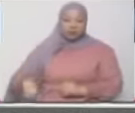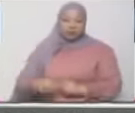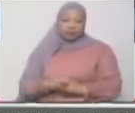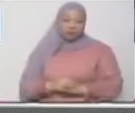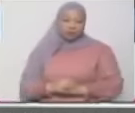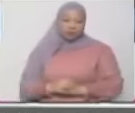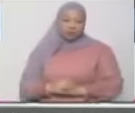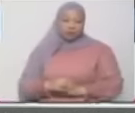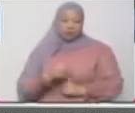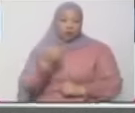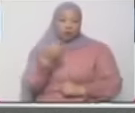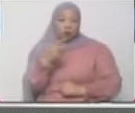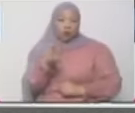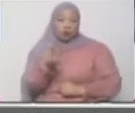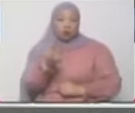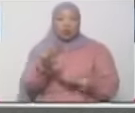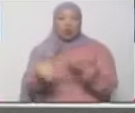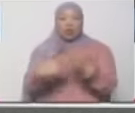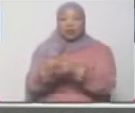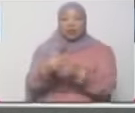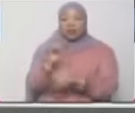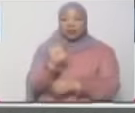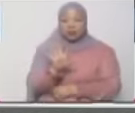Vinieron 2, 3, 4, hasta 5